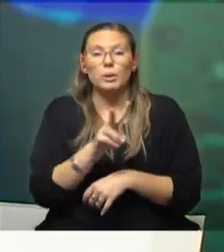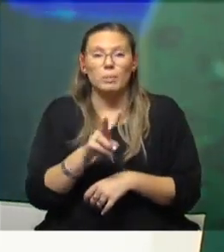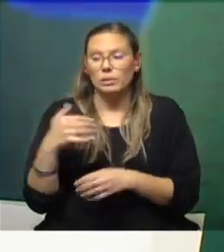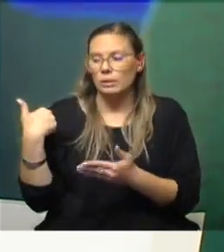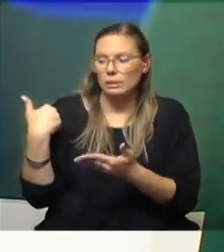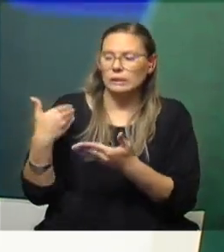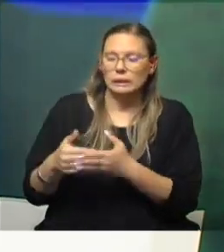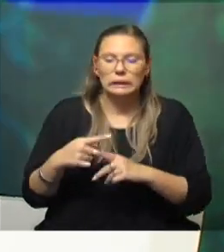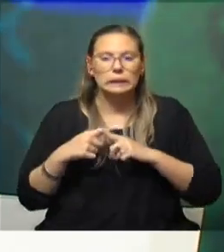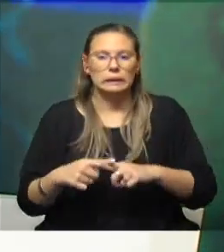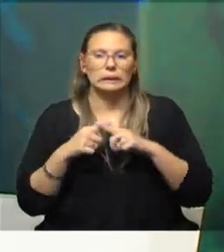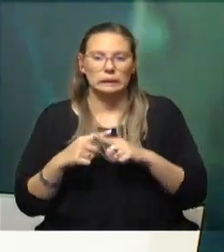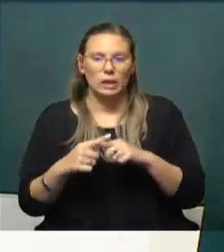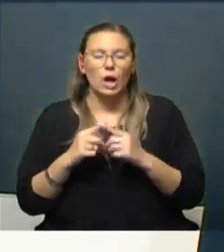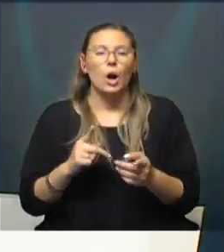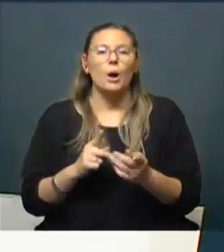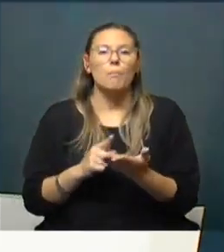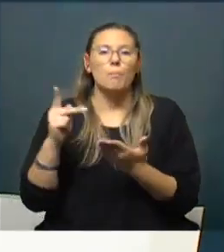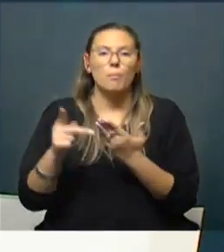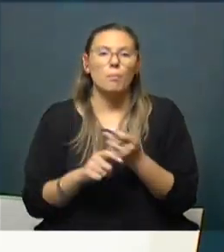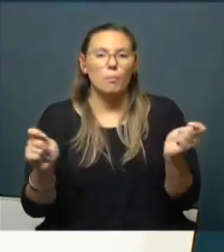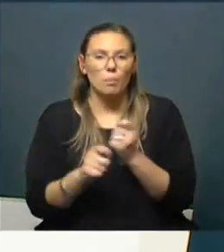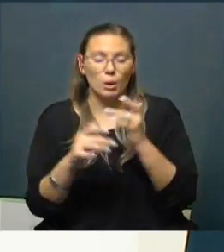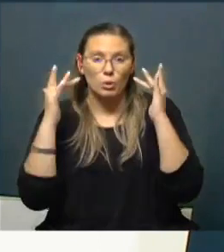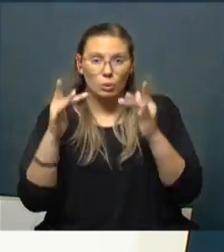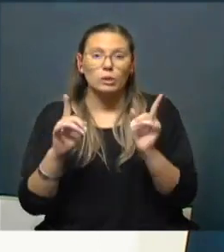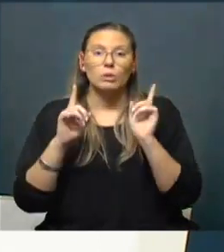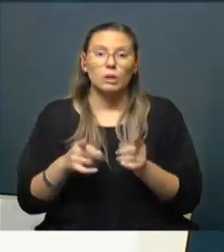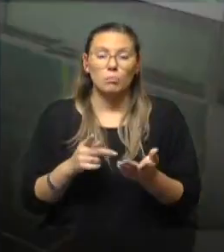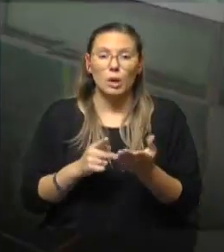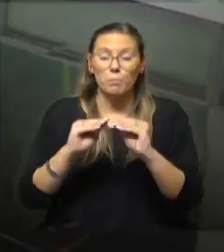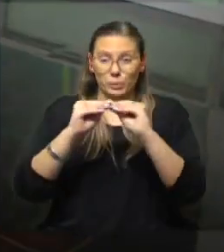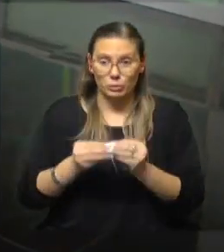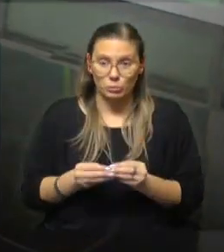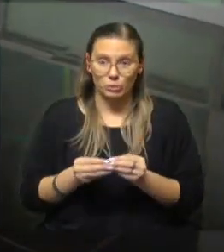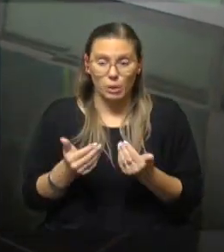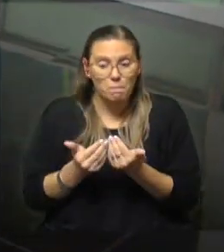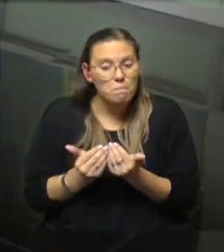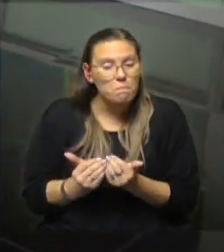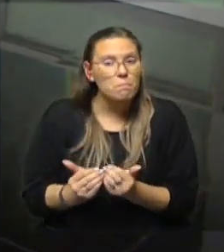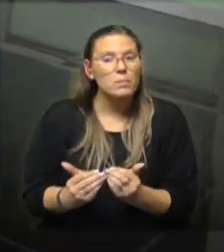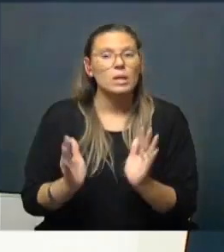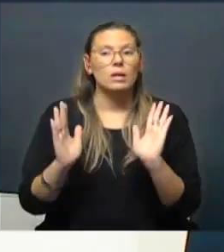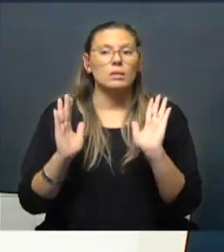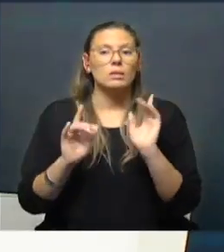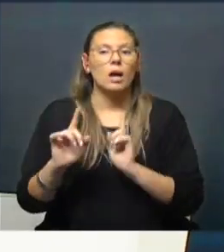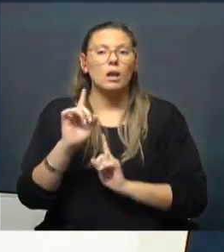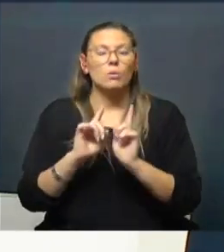muy discutido por el proyecto de reforma educativa y también por el presupuesto, empieza a generar por lo menos